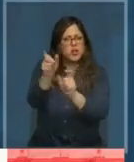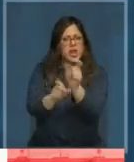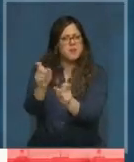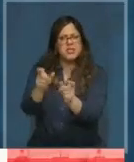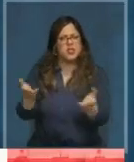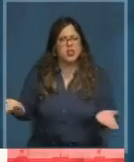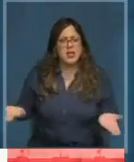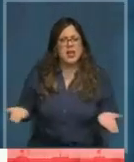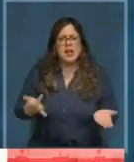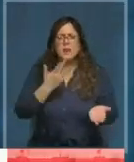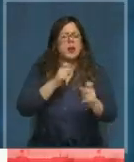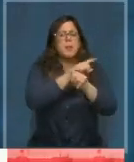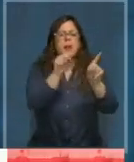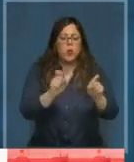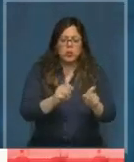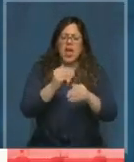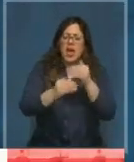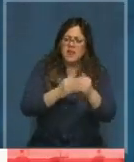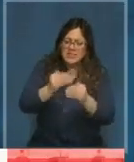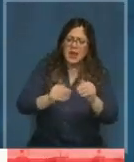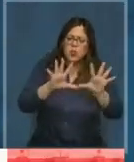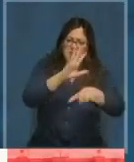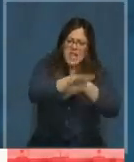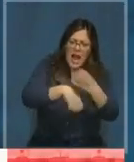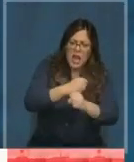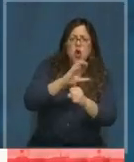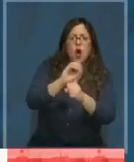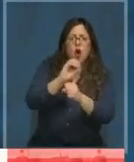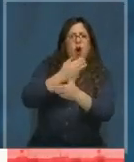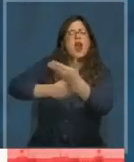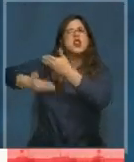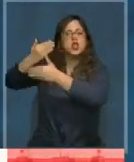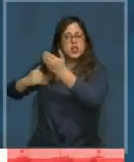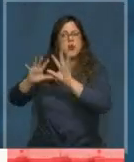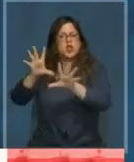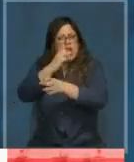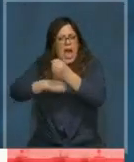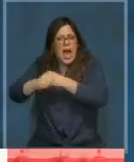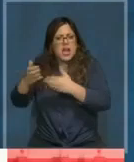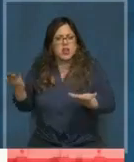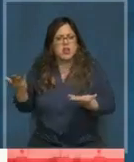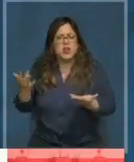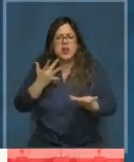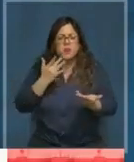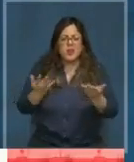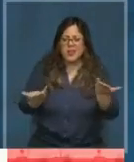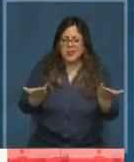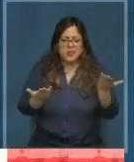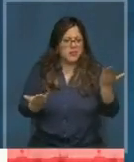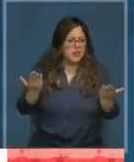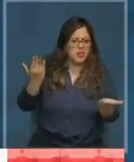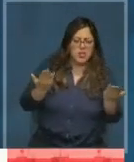porque la pregunta es, ¿avanzamos 10 años o retrocedimos 10 años? Porque tú decías recién, pareciera que estamos como